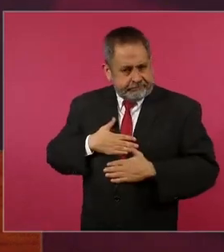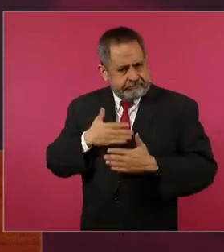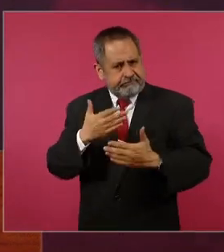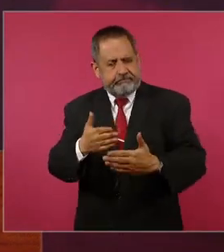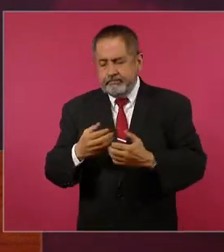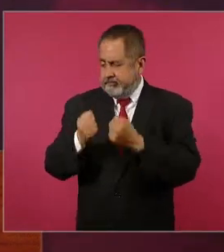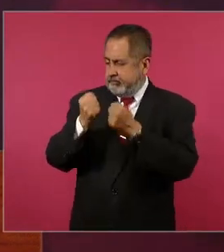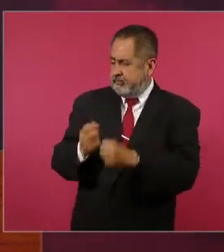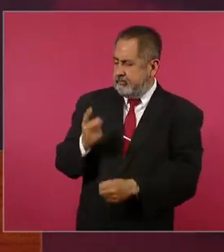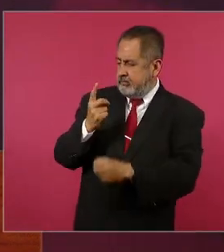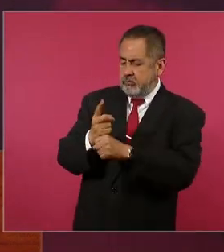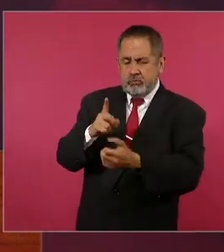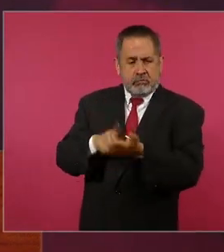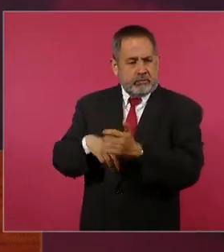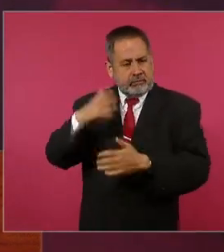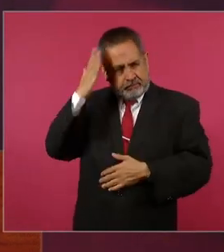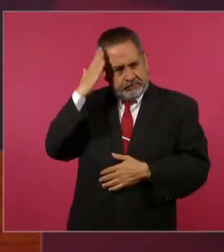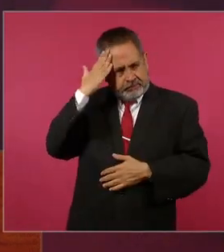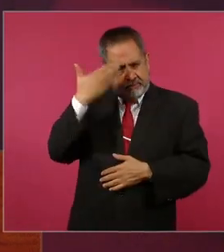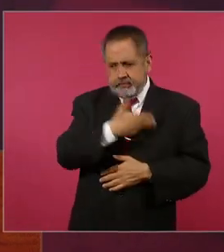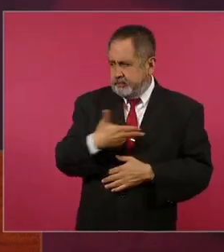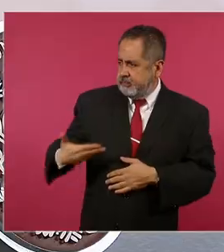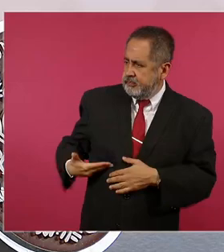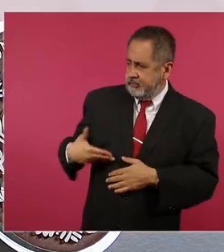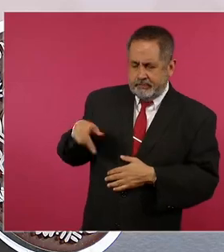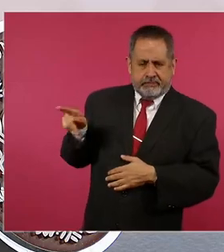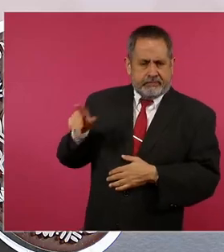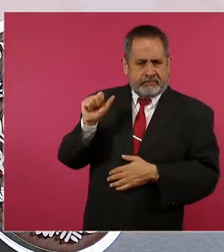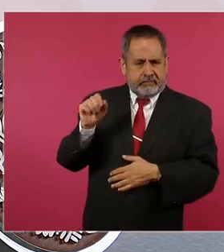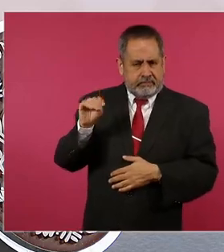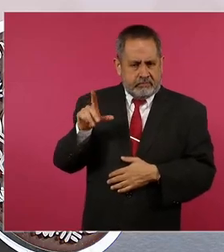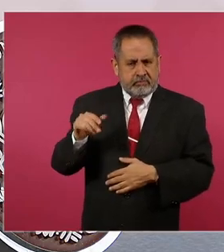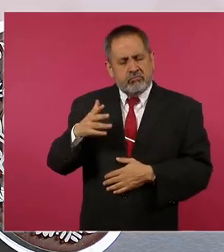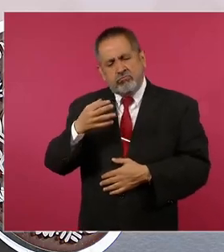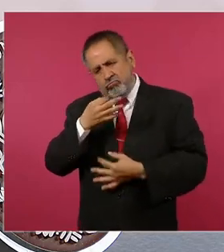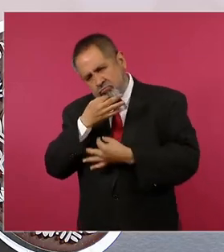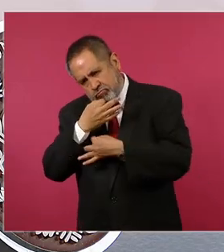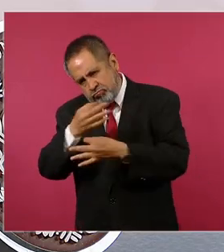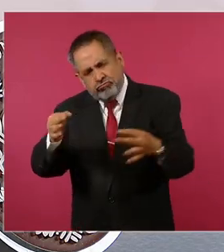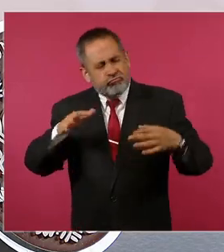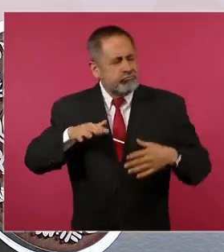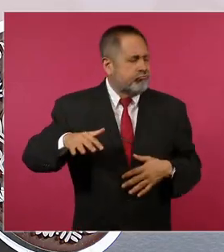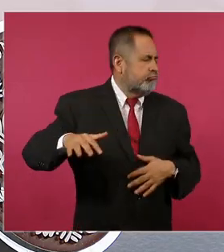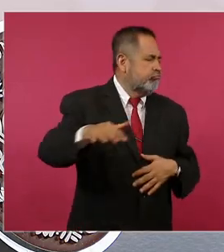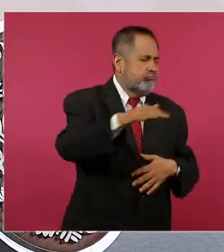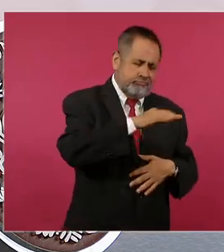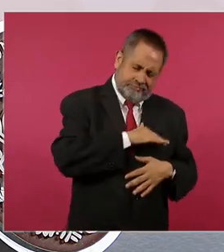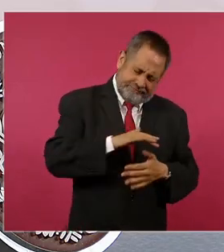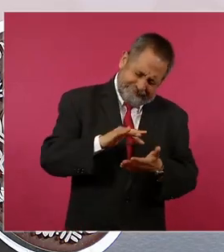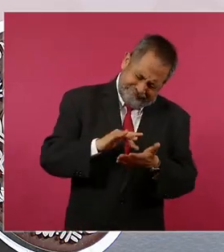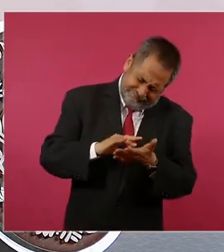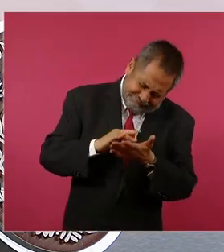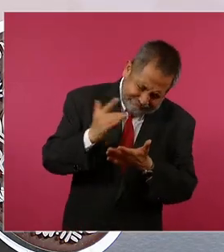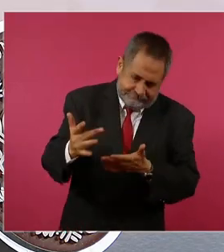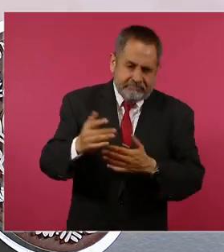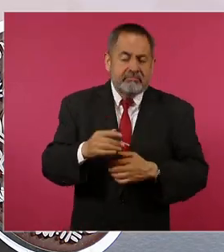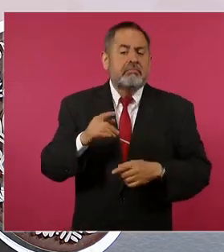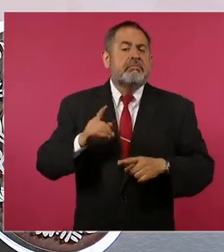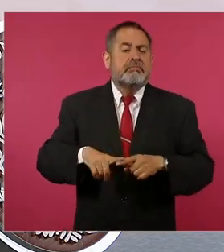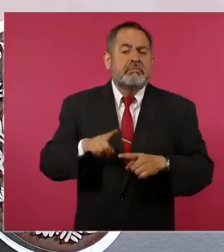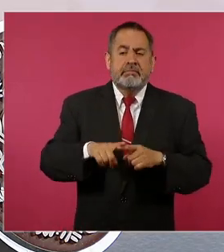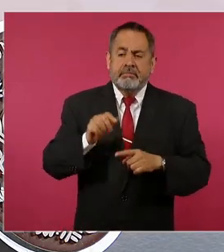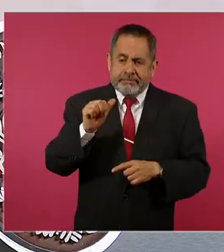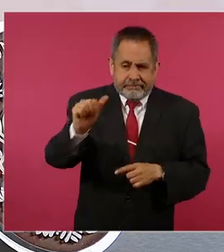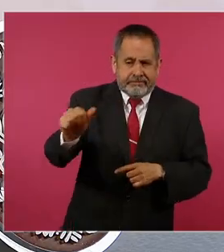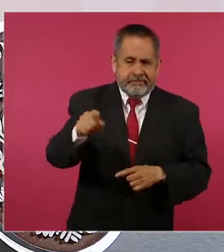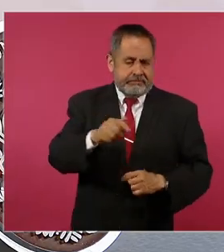Seguridad que encabeza el presidente Andrés Manuel López Obrador, queremos agradecer a los soldados,